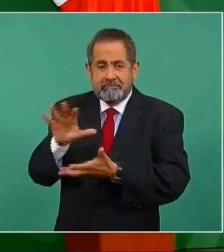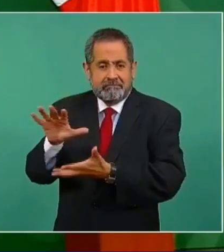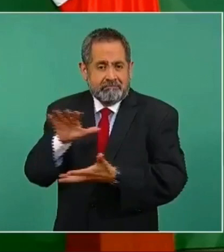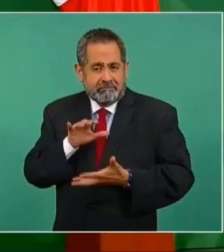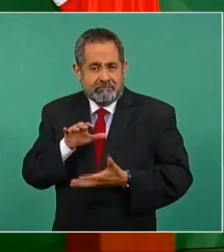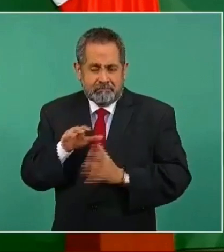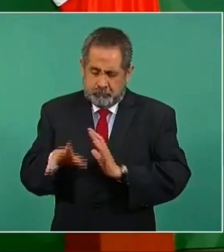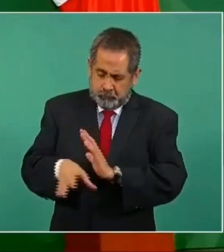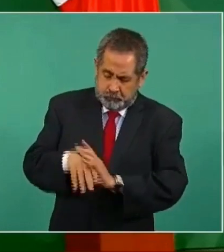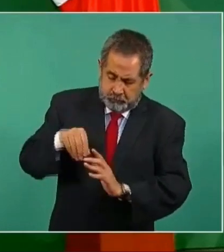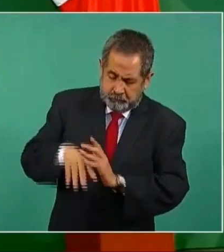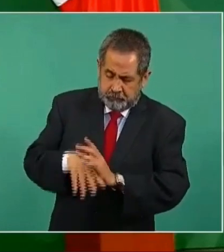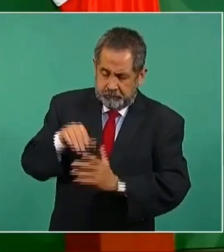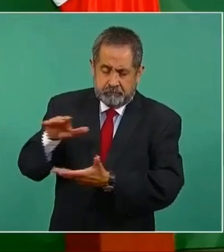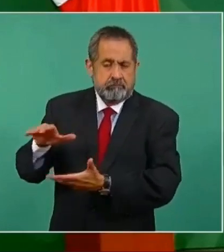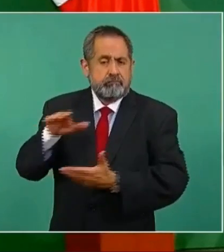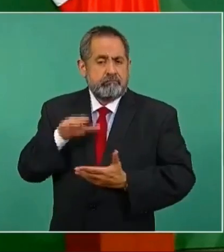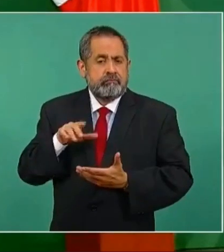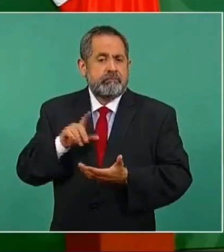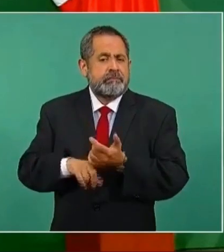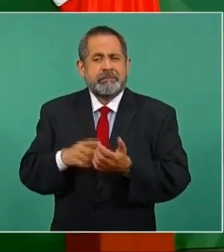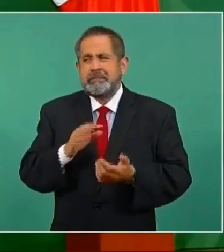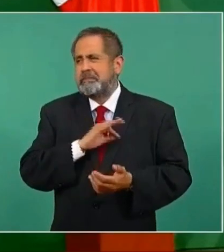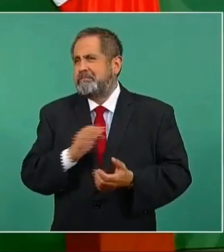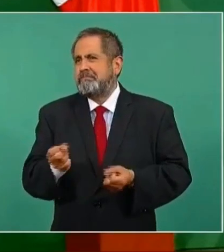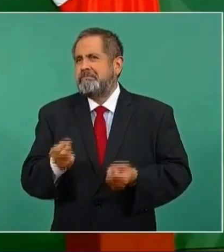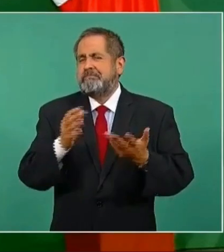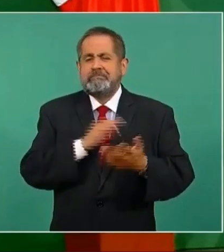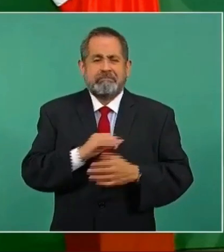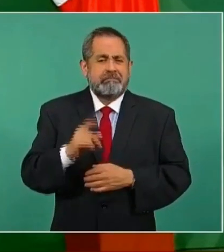que se extrae. Estamos hablando como de